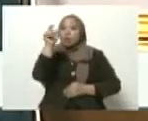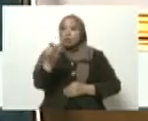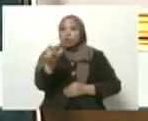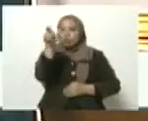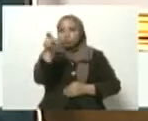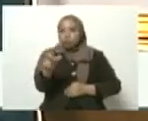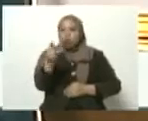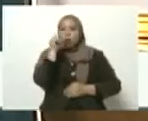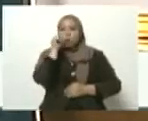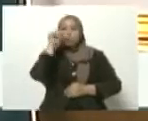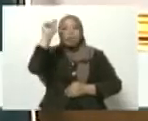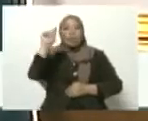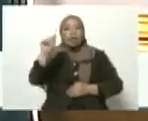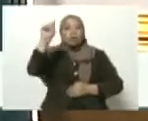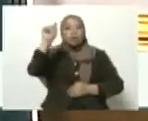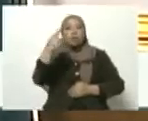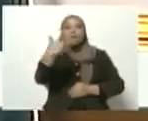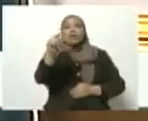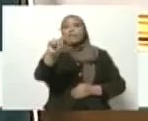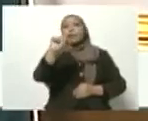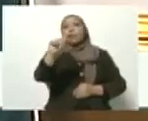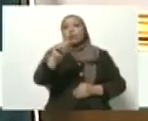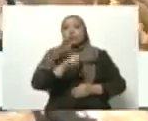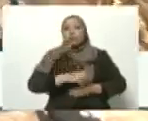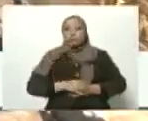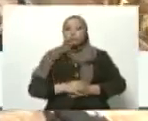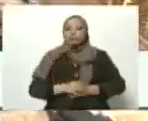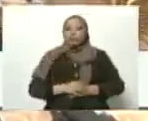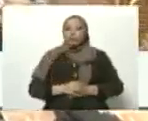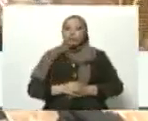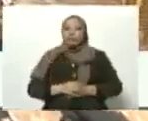Martínez. 3 minutos, diputado.